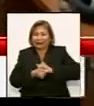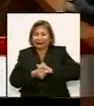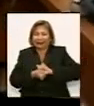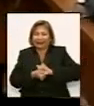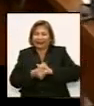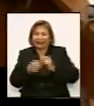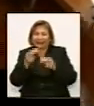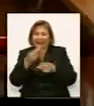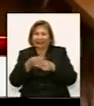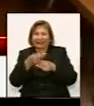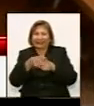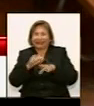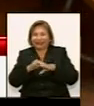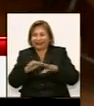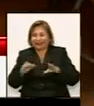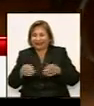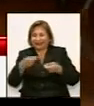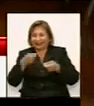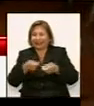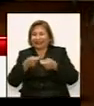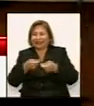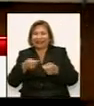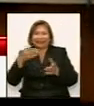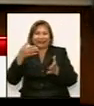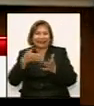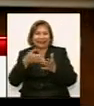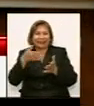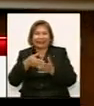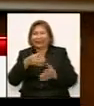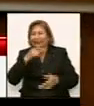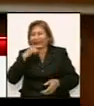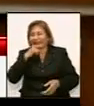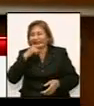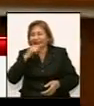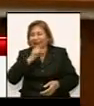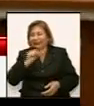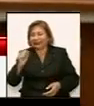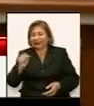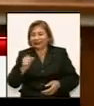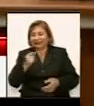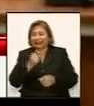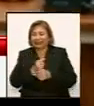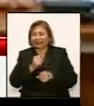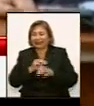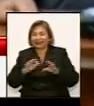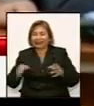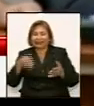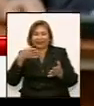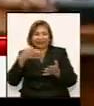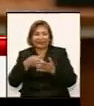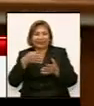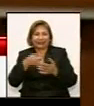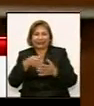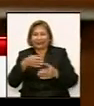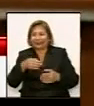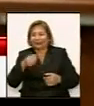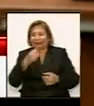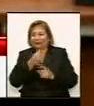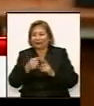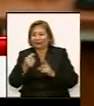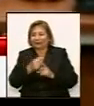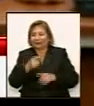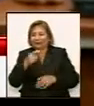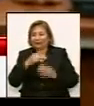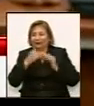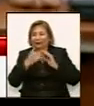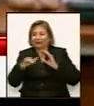y pasar de ser la mesa de trabajo de lucha contra el acoso virtual hacia las mujeres a la mesa de trabajo de lucha contra la violencia de género en